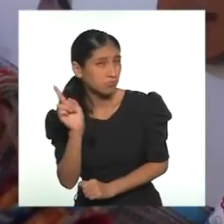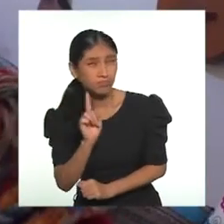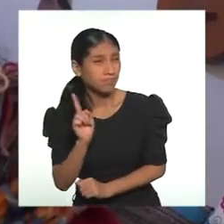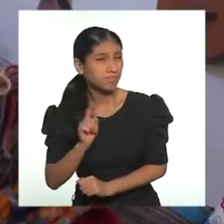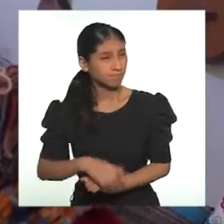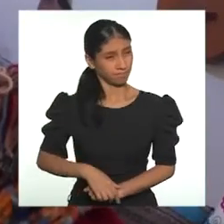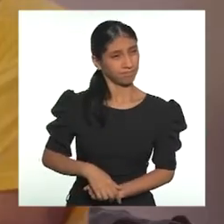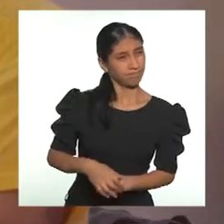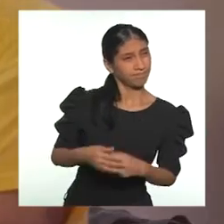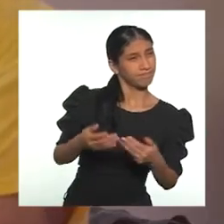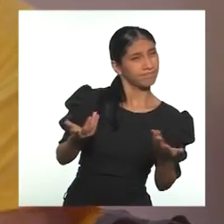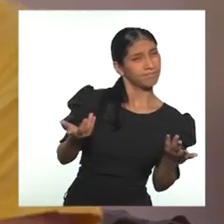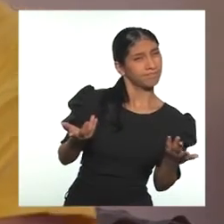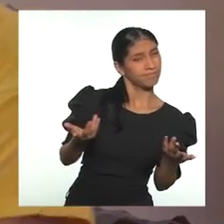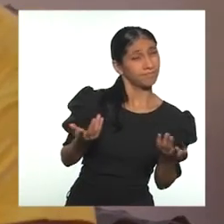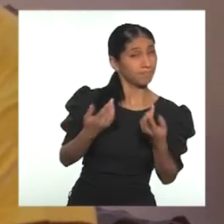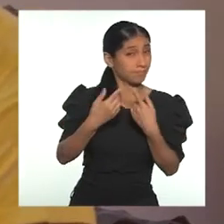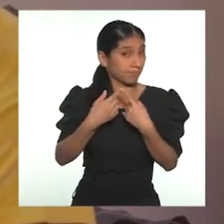No.